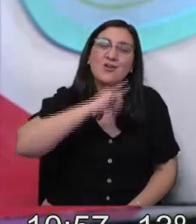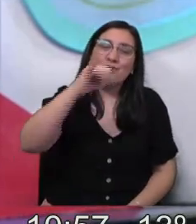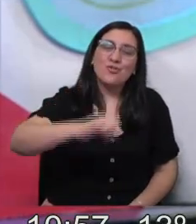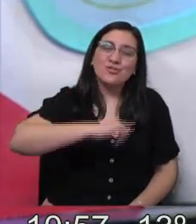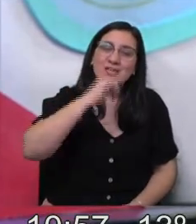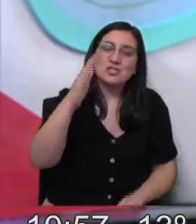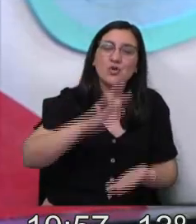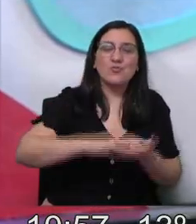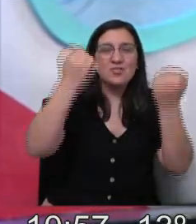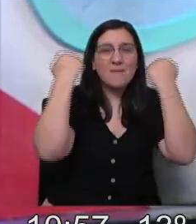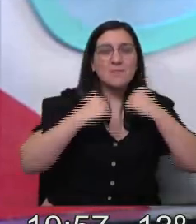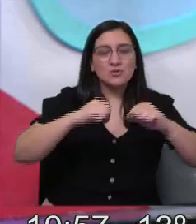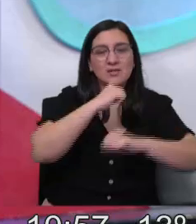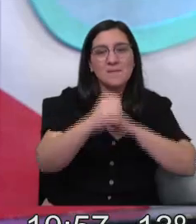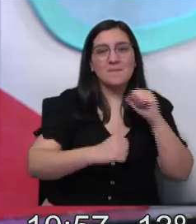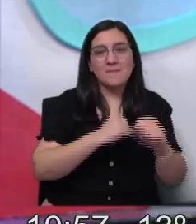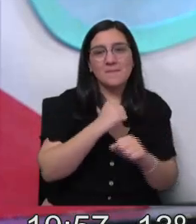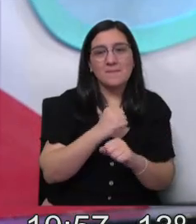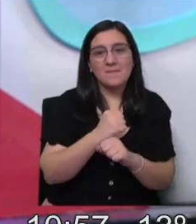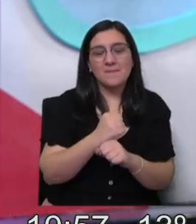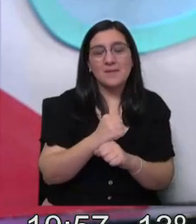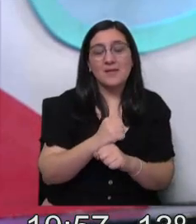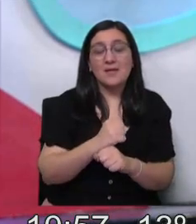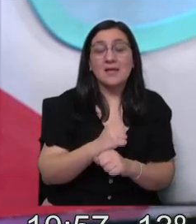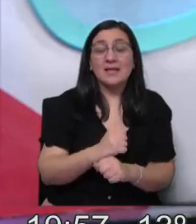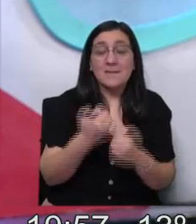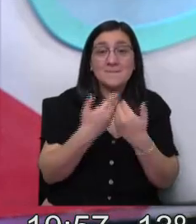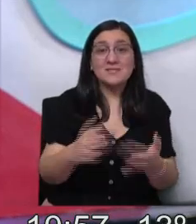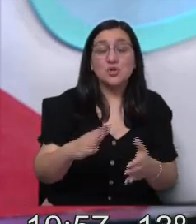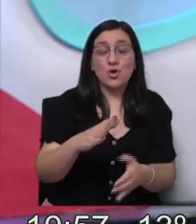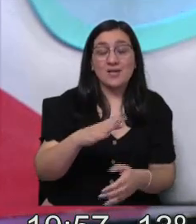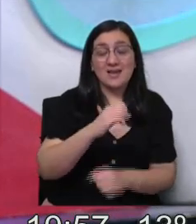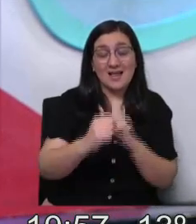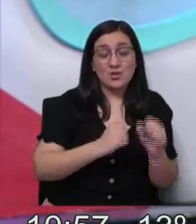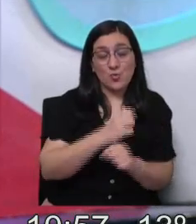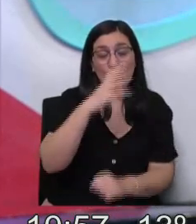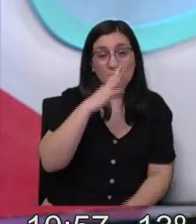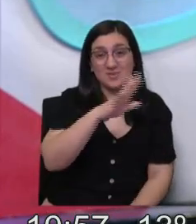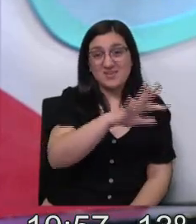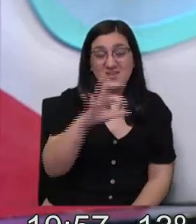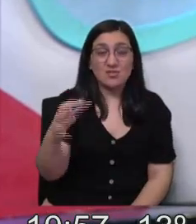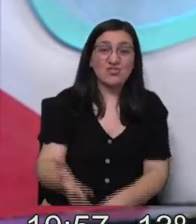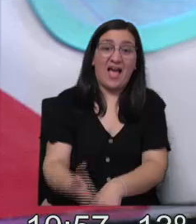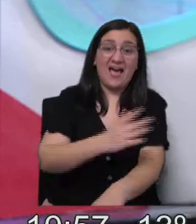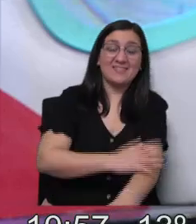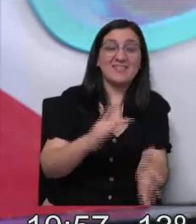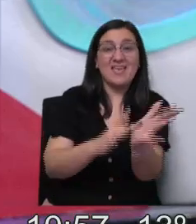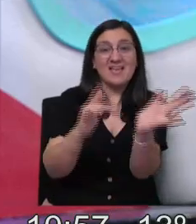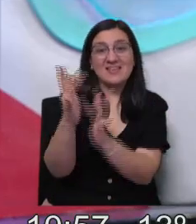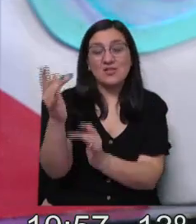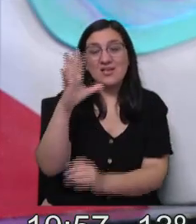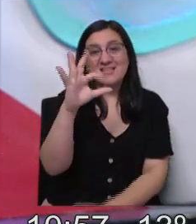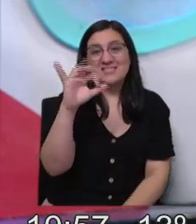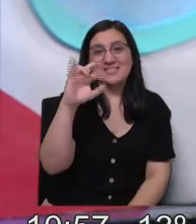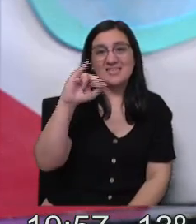un deporte que arrancó allá 4500 a.C. en Siria, o al menos es lo que dicen las pinturas rupestres. Vamos a hablar de